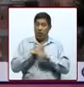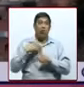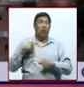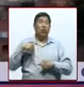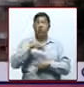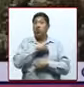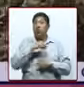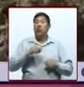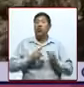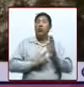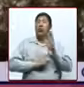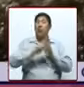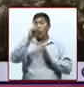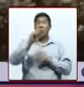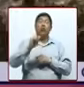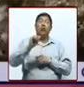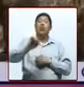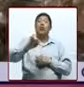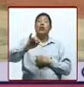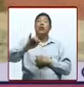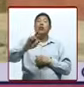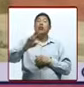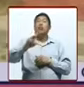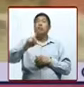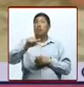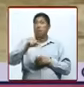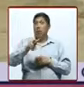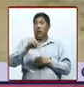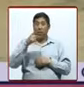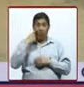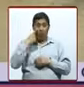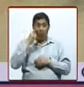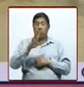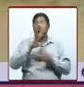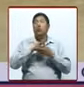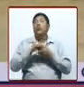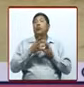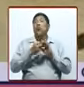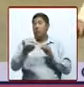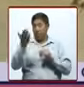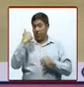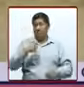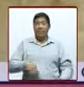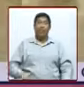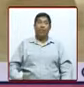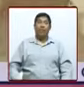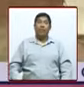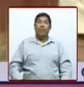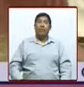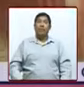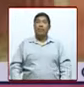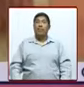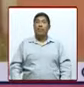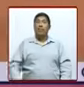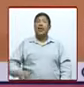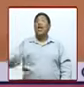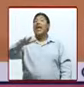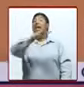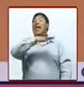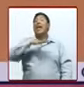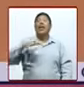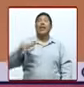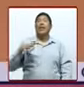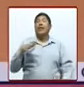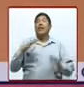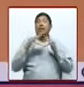en la zona Alto Irpavi. Vamos a buscarlo y vamos a conocer más acerca de su historia. Vengan por acá. Es esta. Esta es